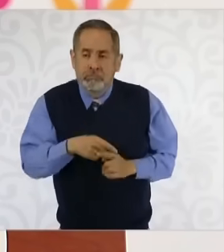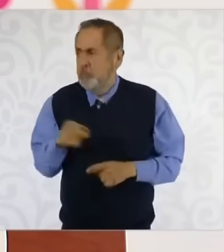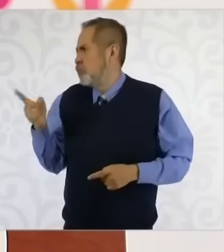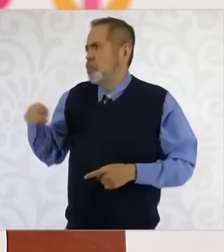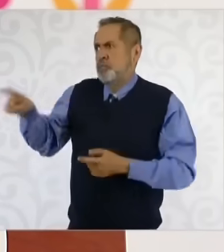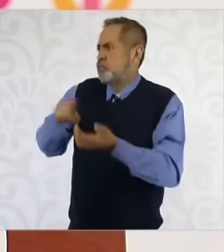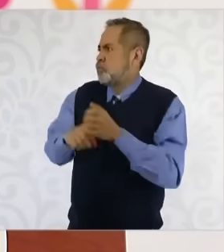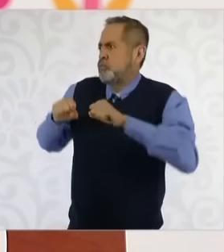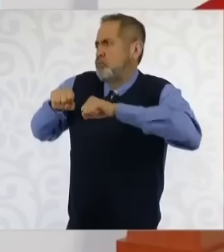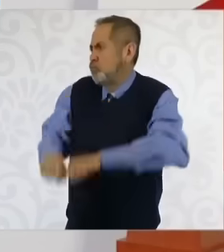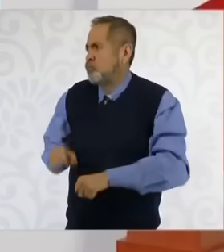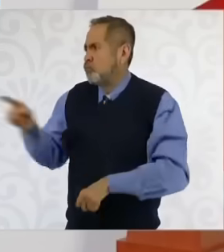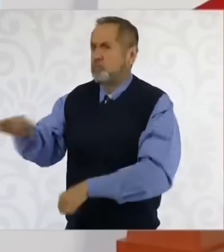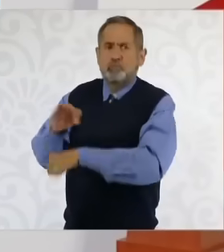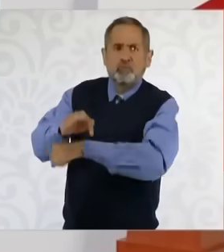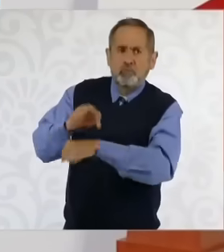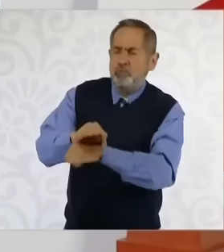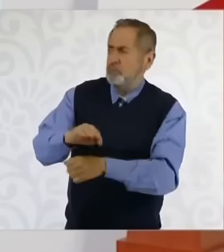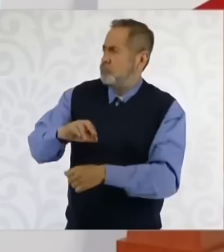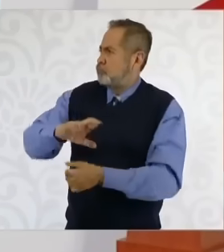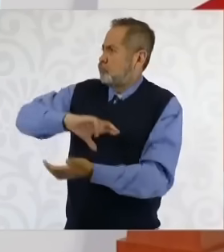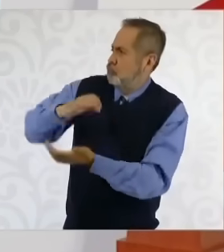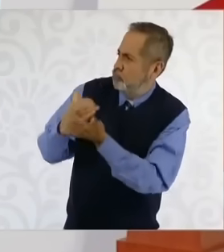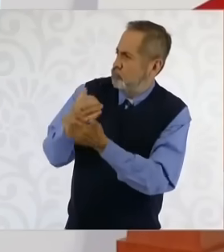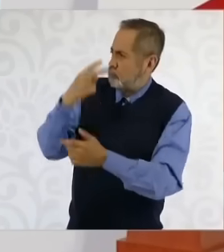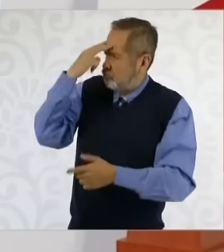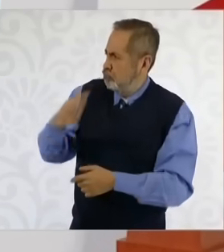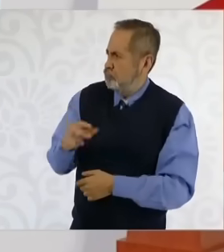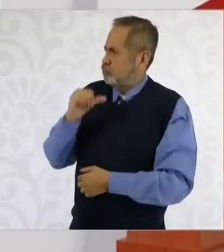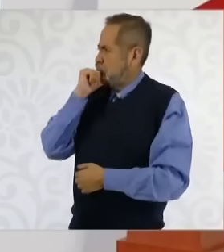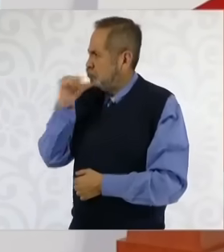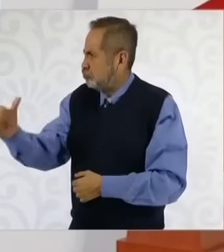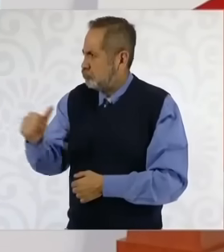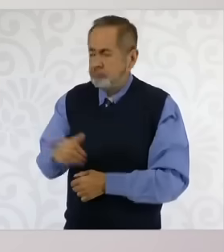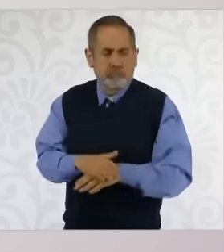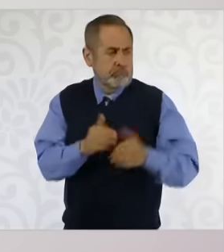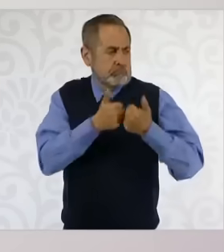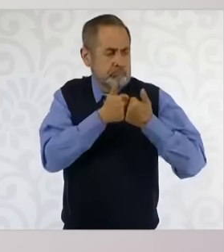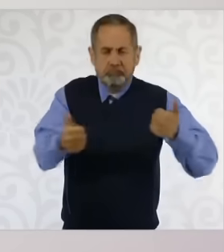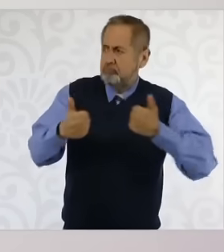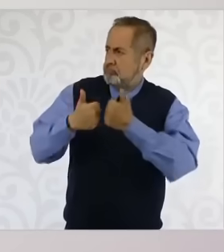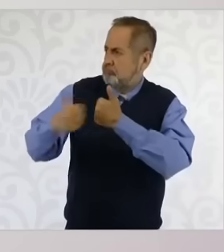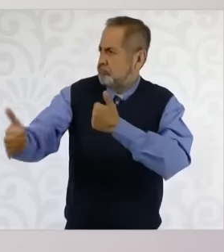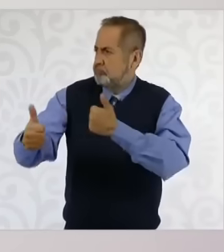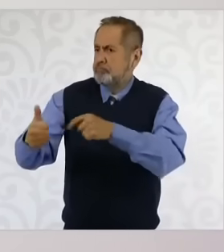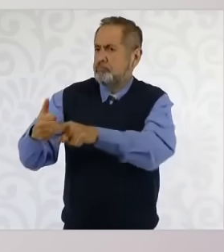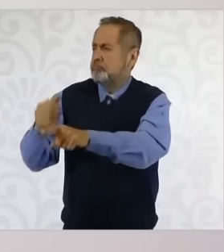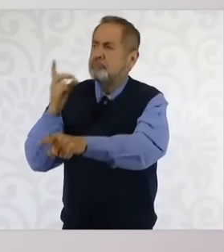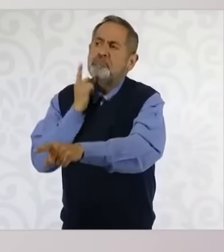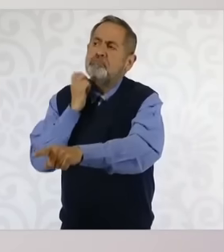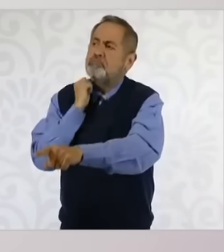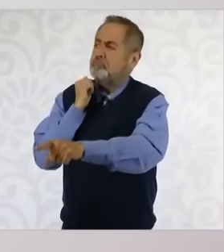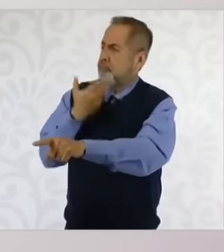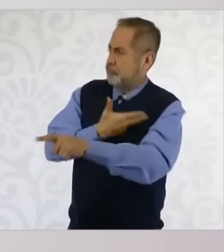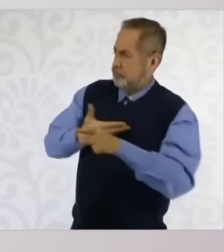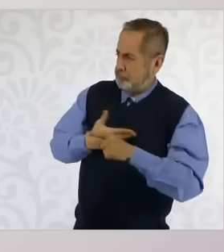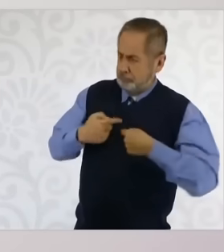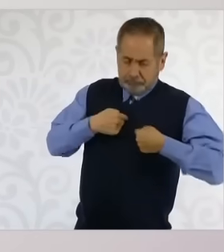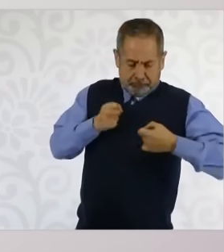que no se defiende a la República, la división de poderes, al revés.